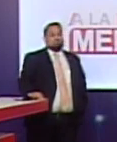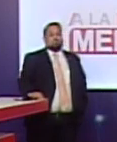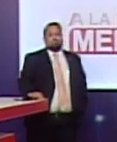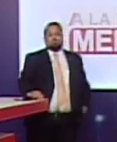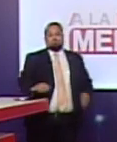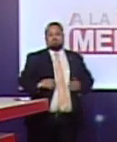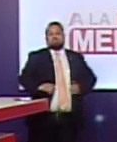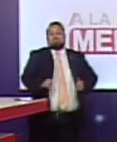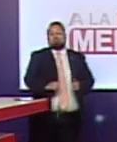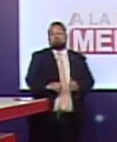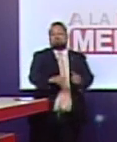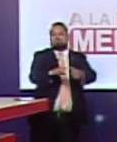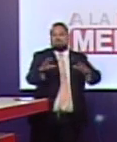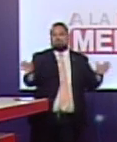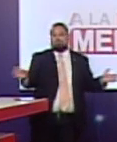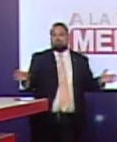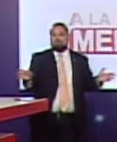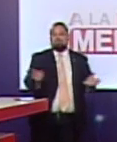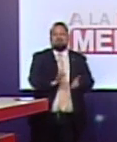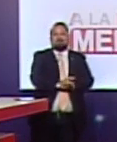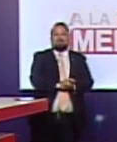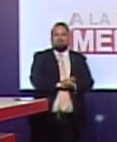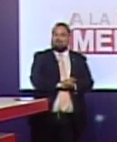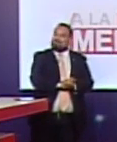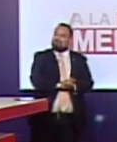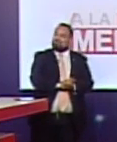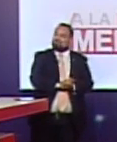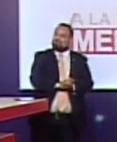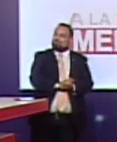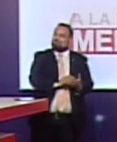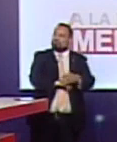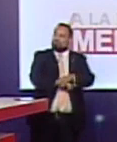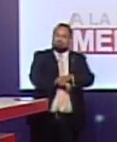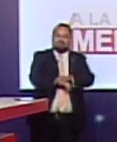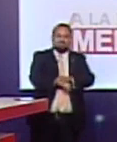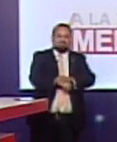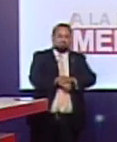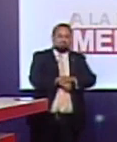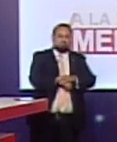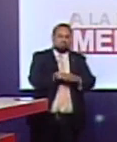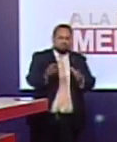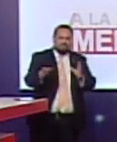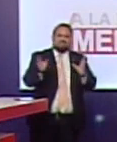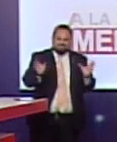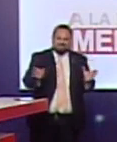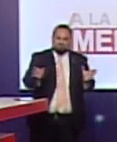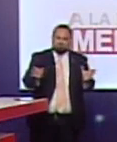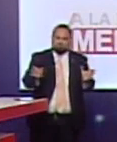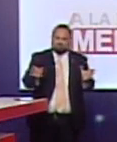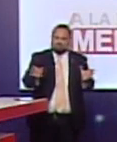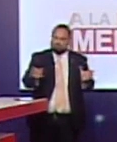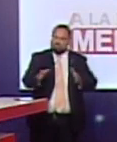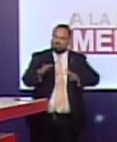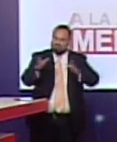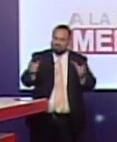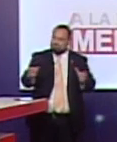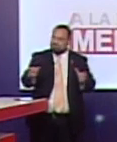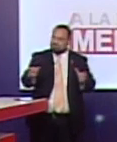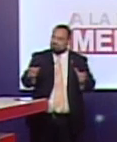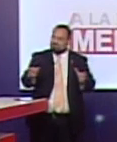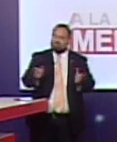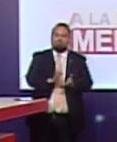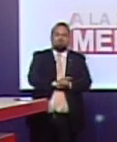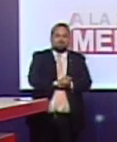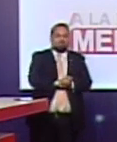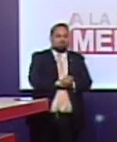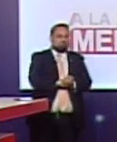no lo sabemos lo que sí sabemos es que europa al igual que nuestro país y nuestro continente está convulsa y eso es algo que